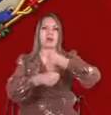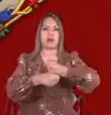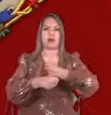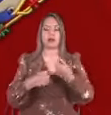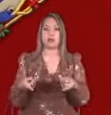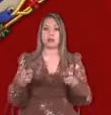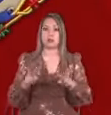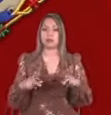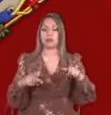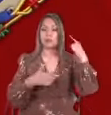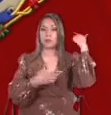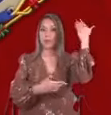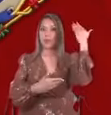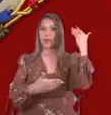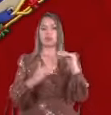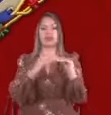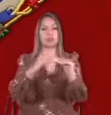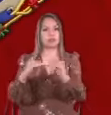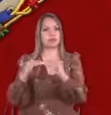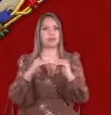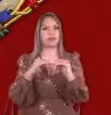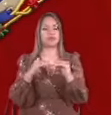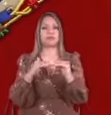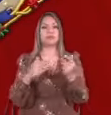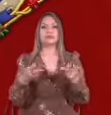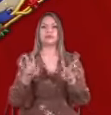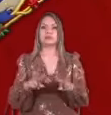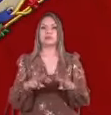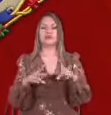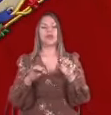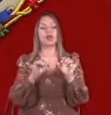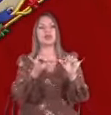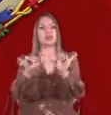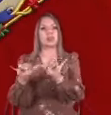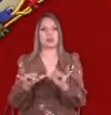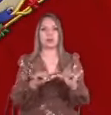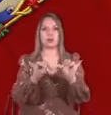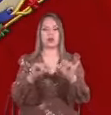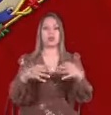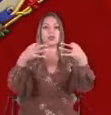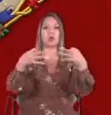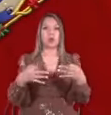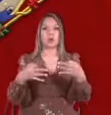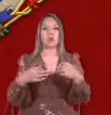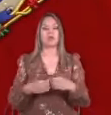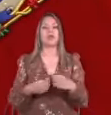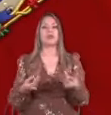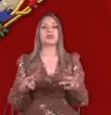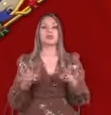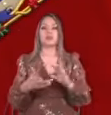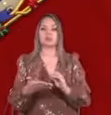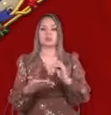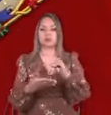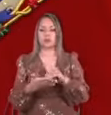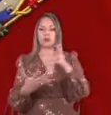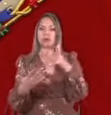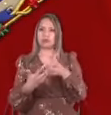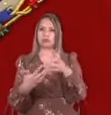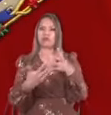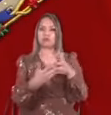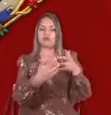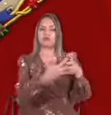política, entonces, como búsqueda del bienestar colectivo y al de la democracia como cumplimiento de la palabra y el establecimiento de consensos,